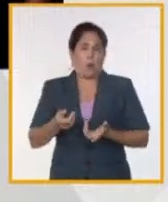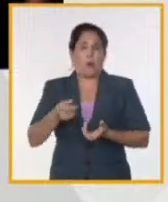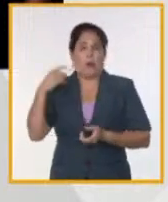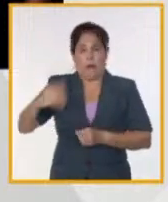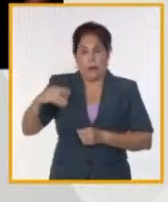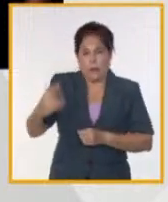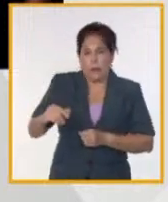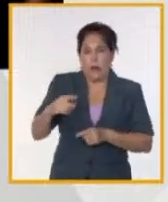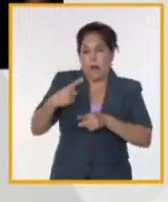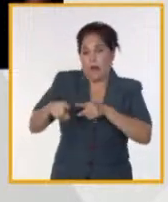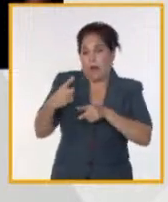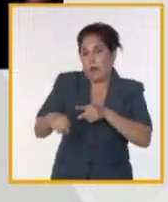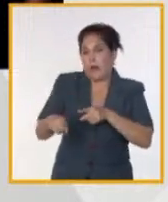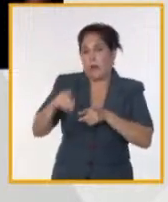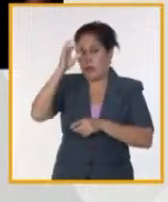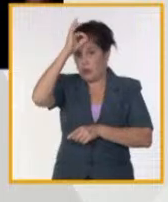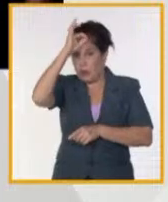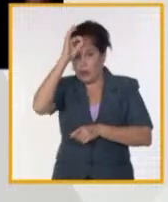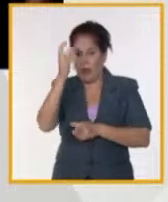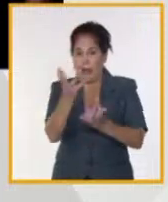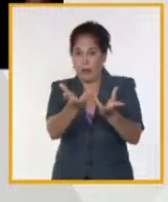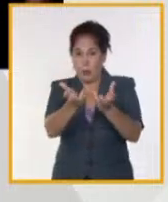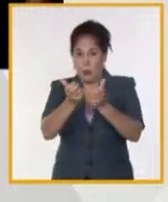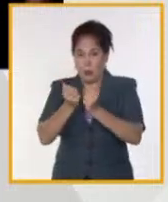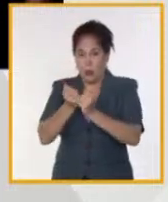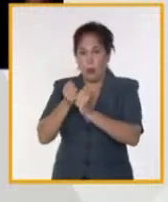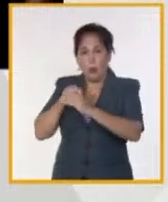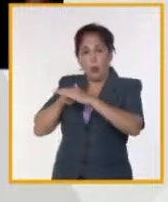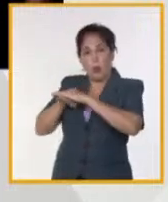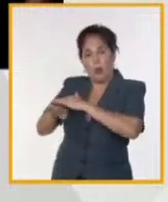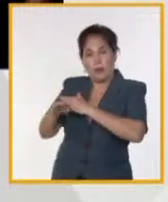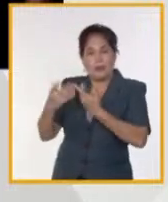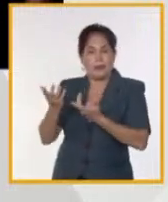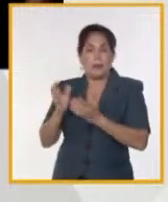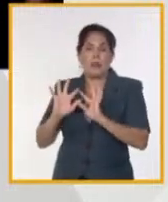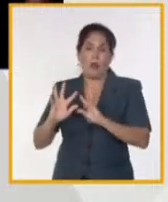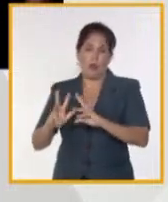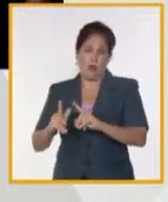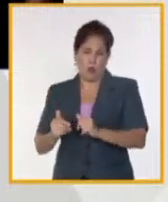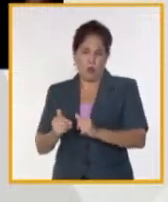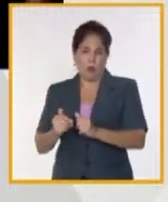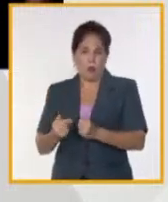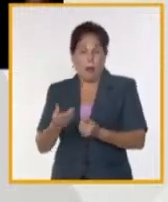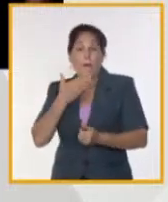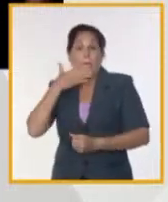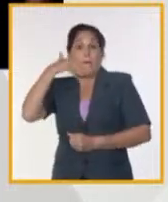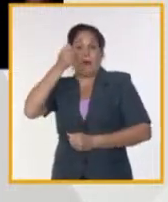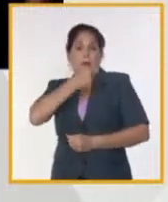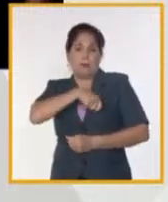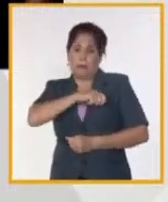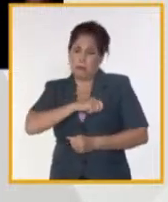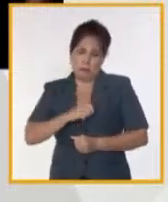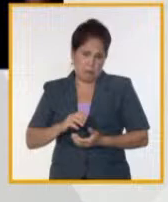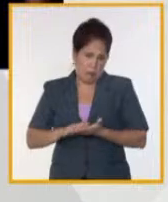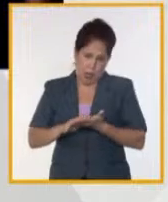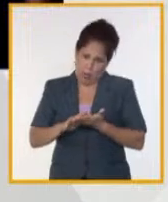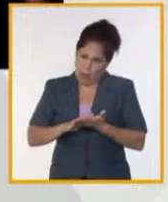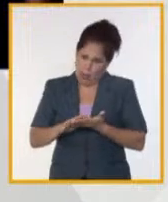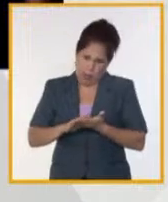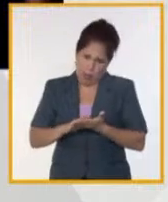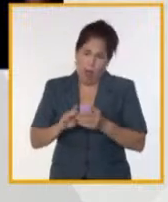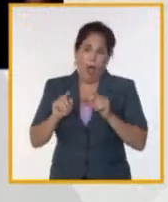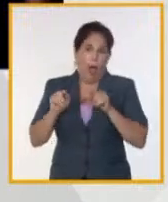los recursos que se generaban en esa actividad prácticamente no se revertían en el bienestar ni de las poblaciones donde